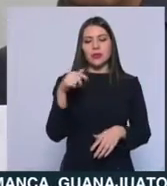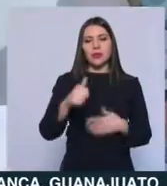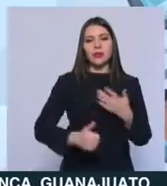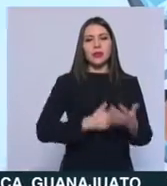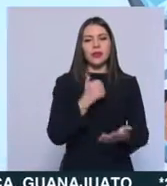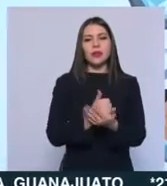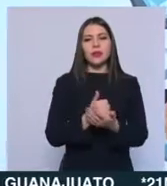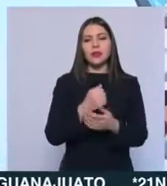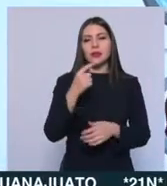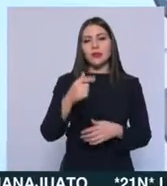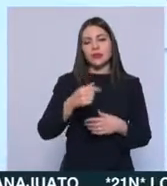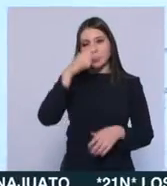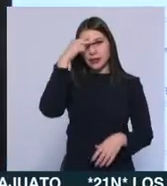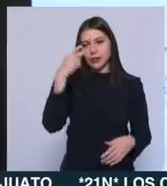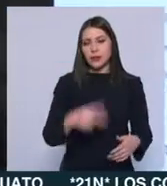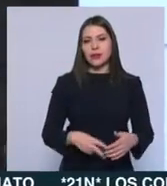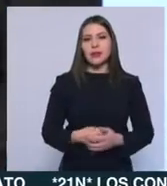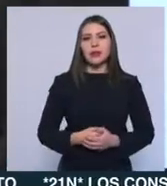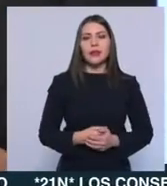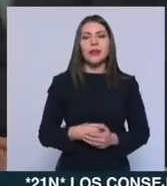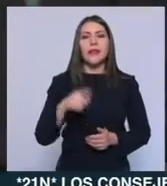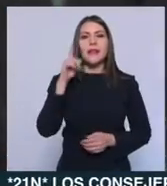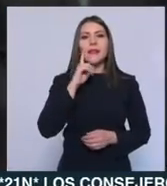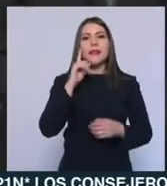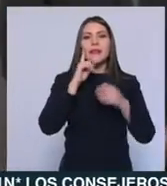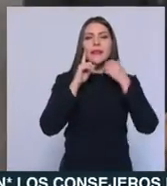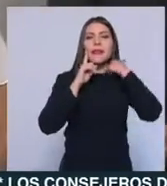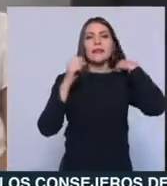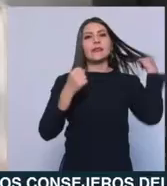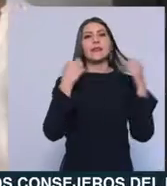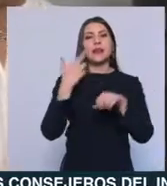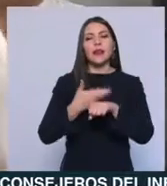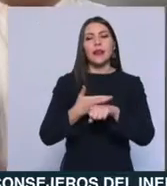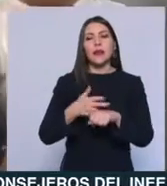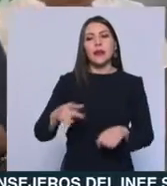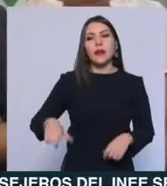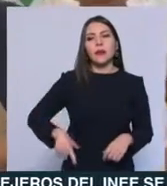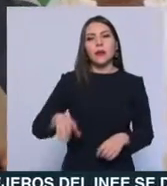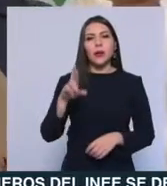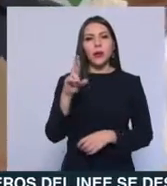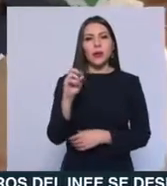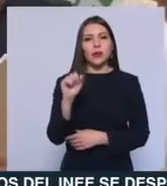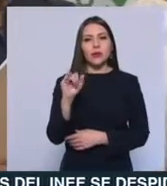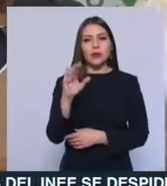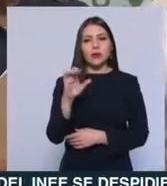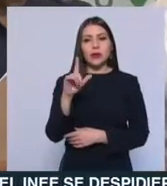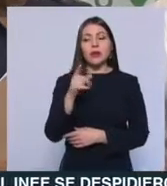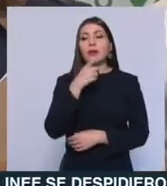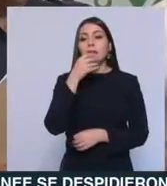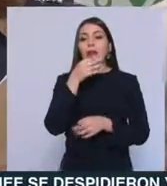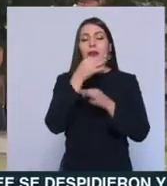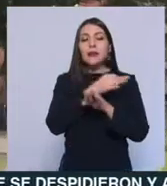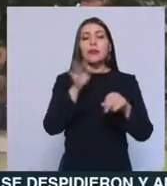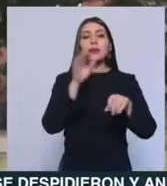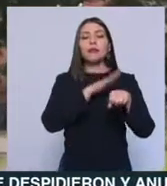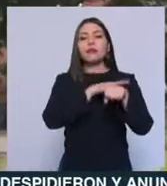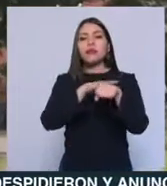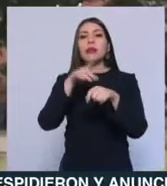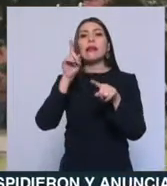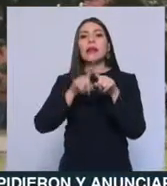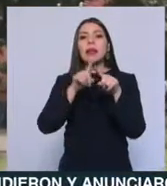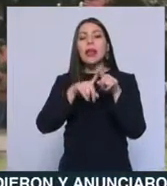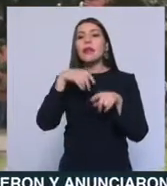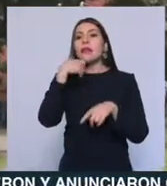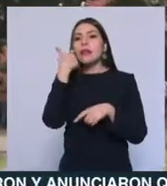México. Rosa Isela Rodríguez detalló que se iniciará con la convocatoria para quienes deseen participar en el proceso